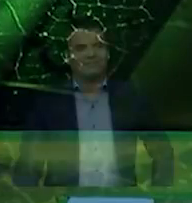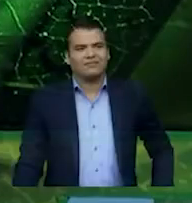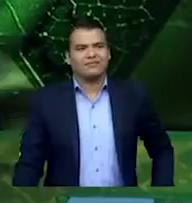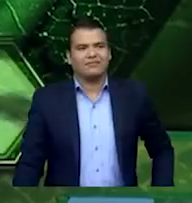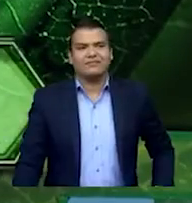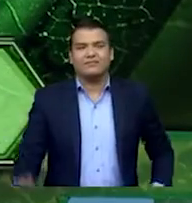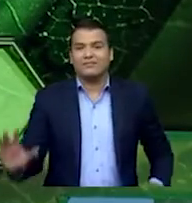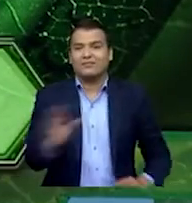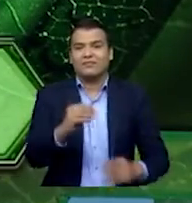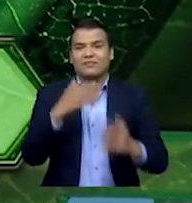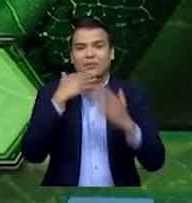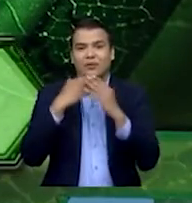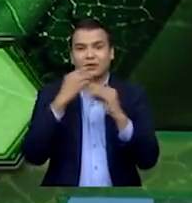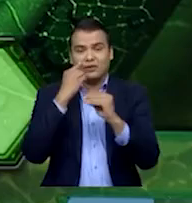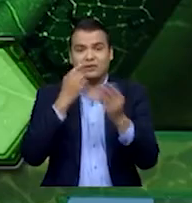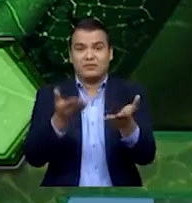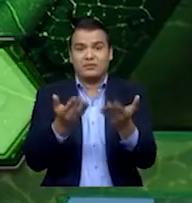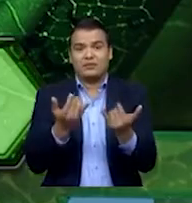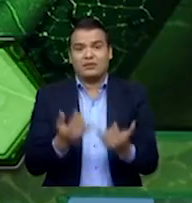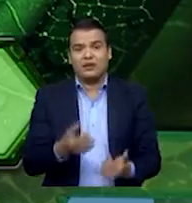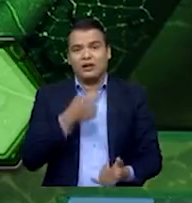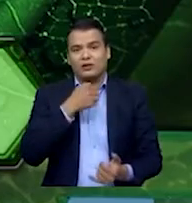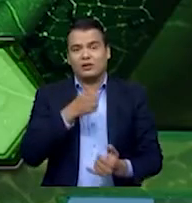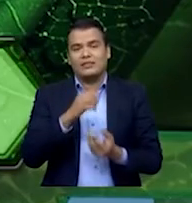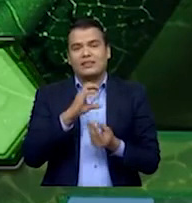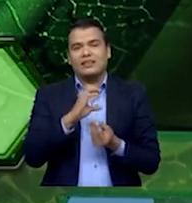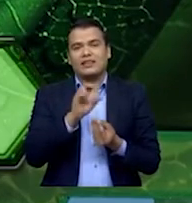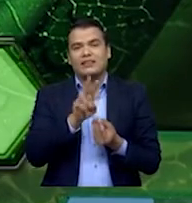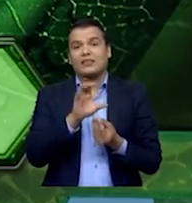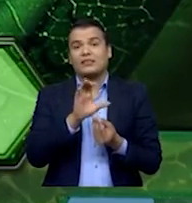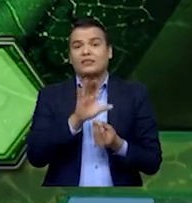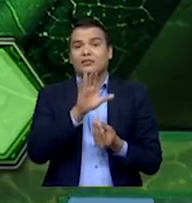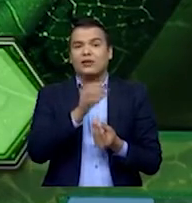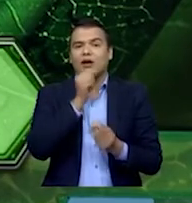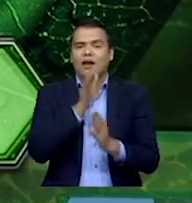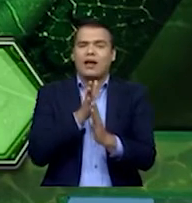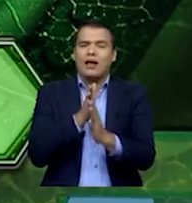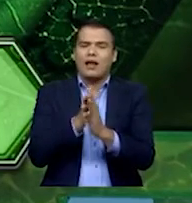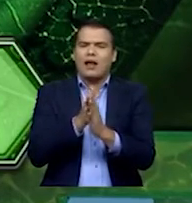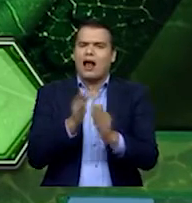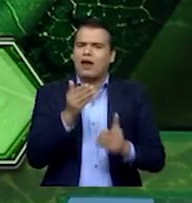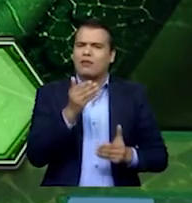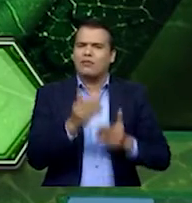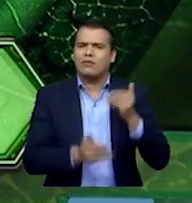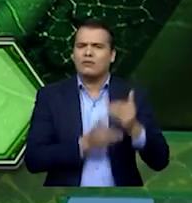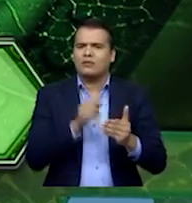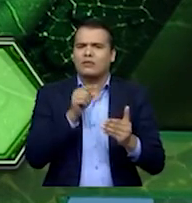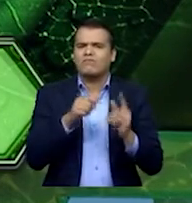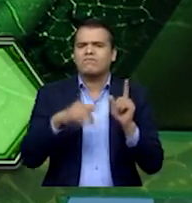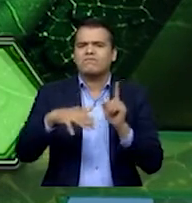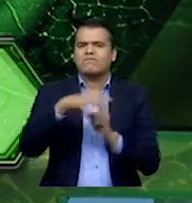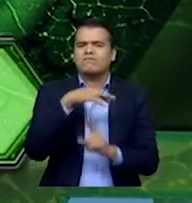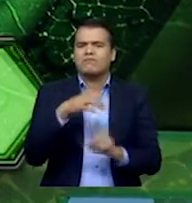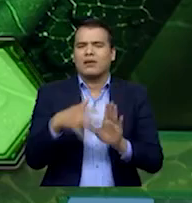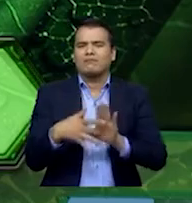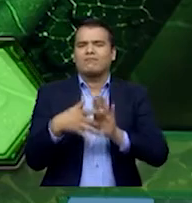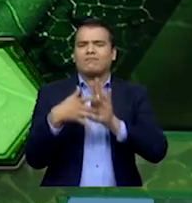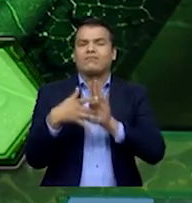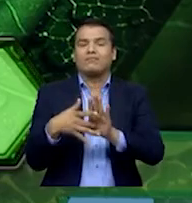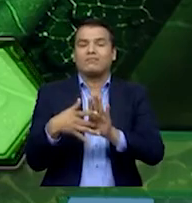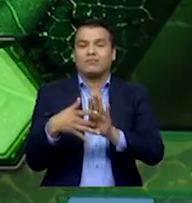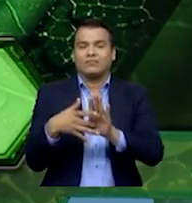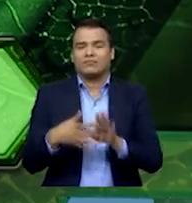buenas noches bienvenidos al informativo cbc el espacio de la corporación autónoma regional del valle del cauca con la información más importante